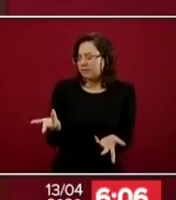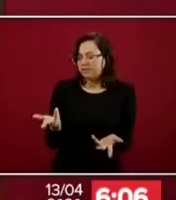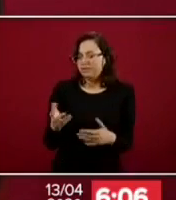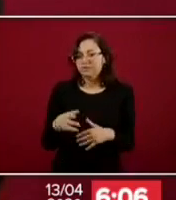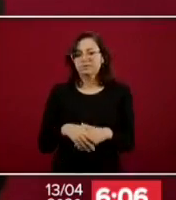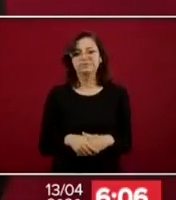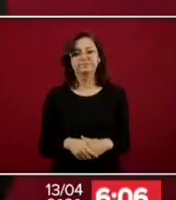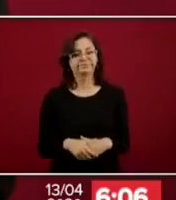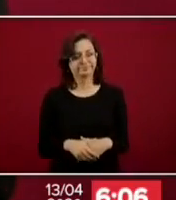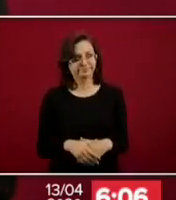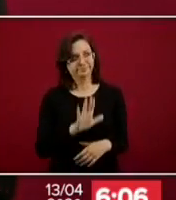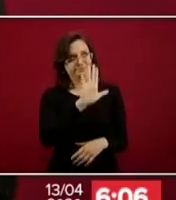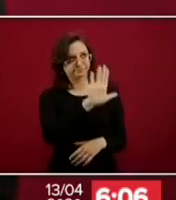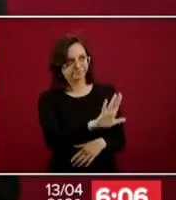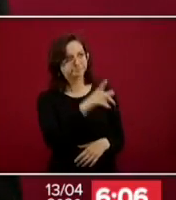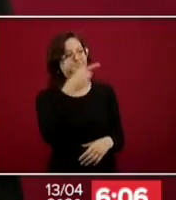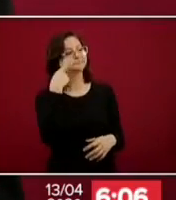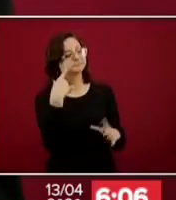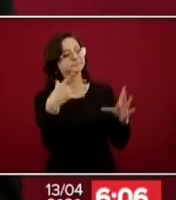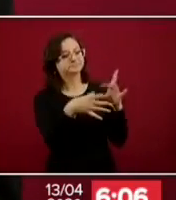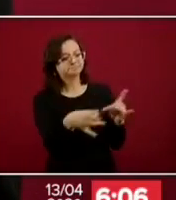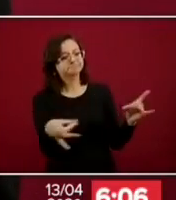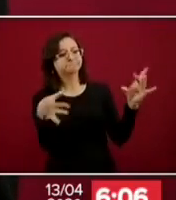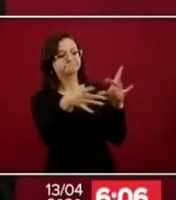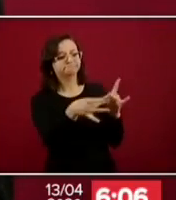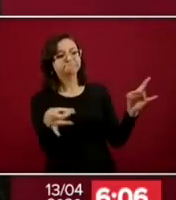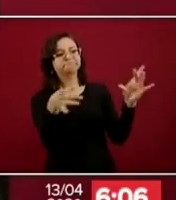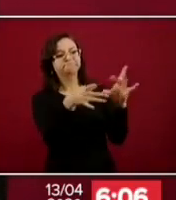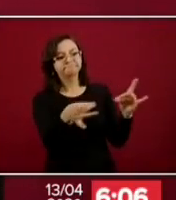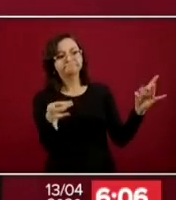Y ya le expliqué el porqué.